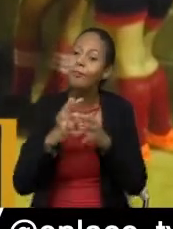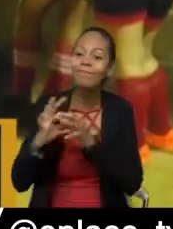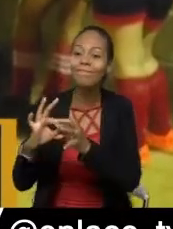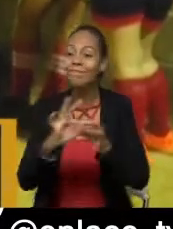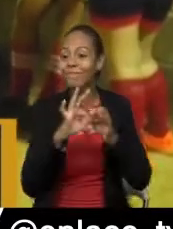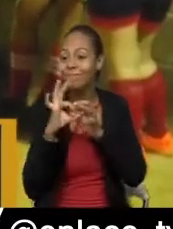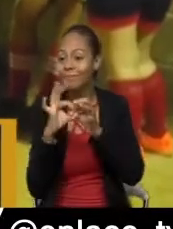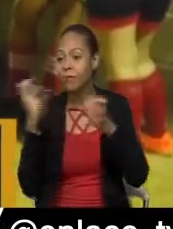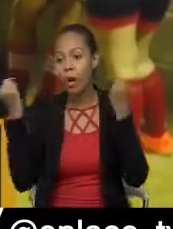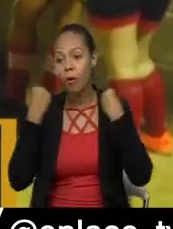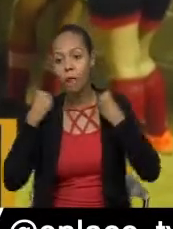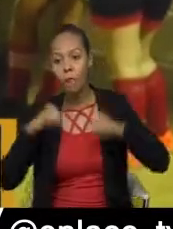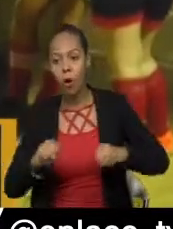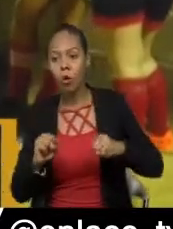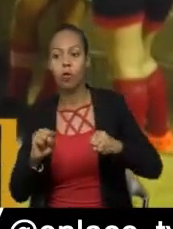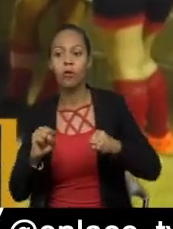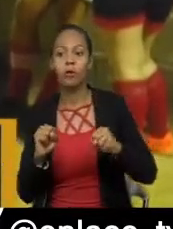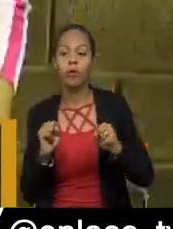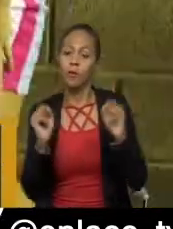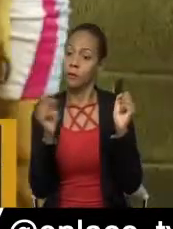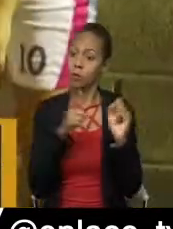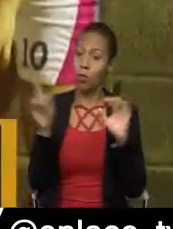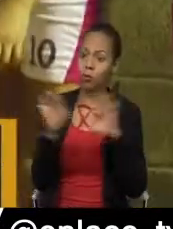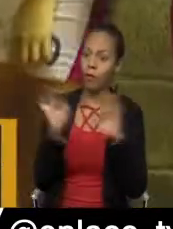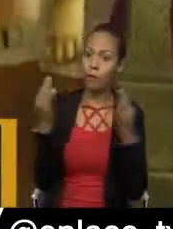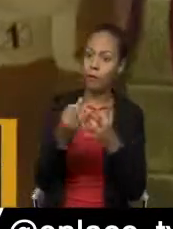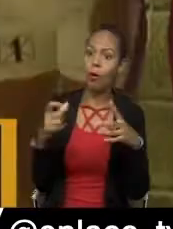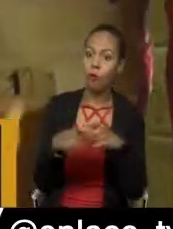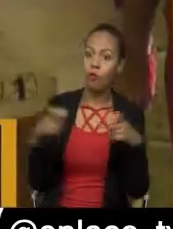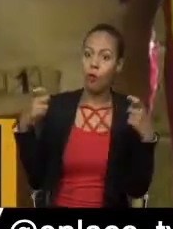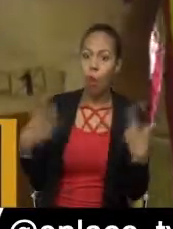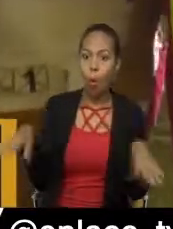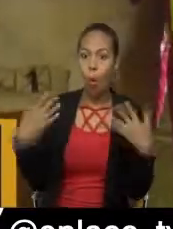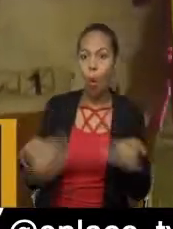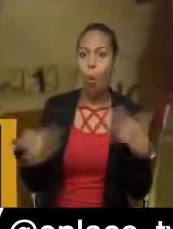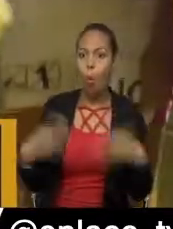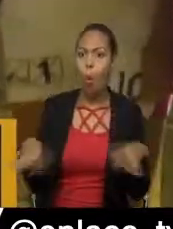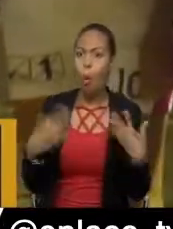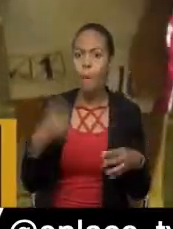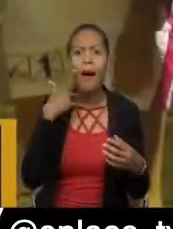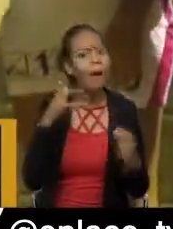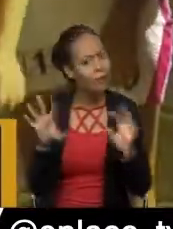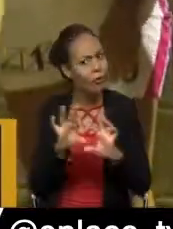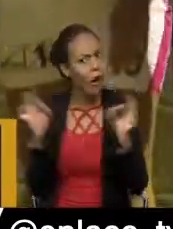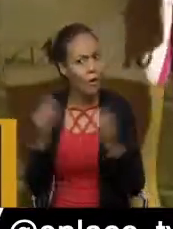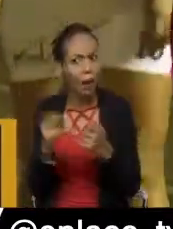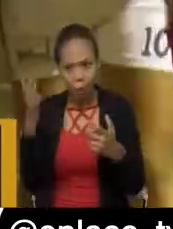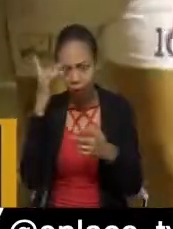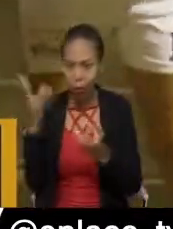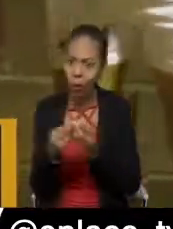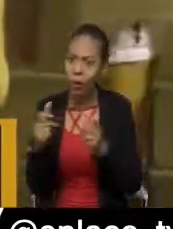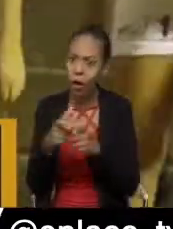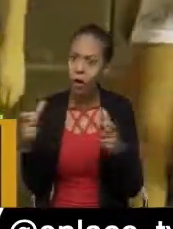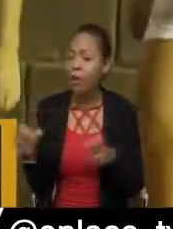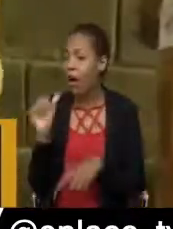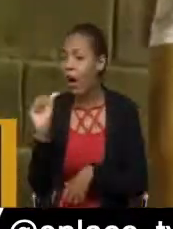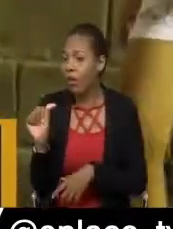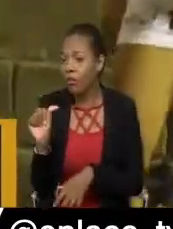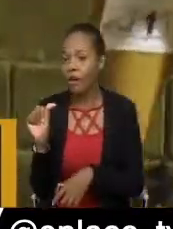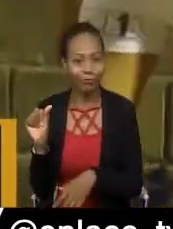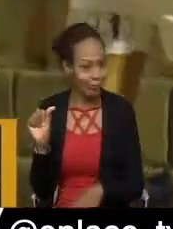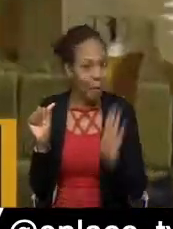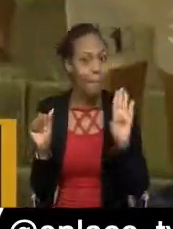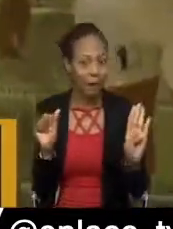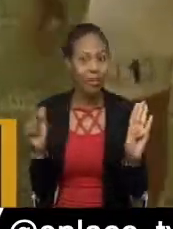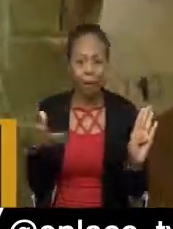nosotros y pues demasiadamente es una familia muy grande y no solamente existe el Club A, sino también el B. Nos estamos preparando más